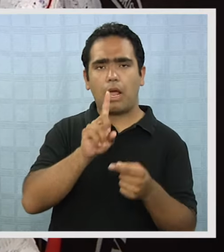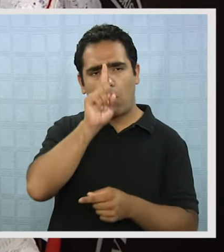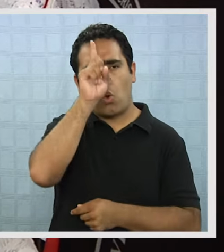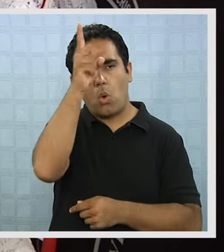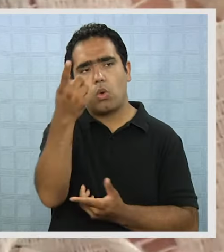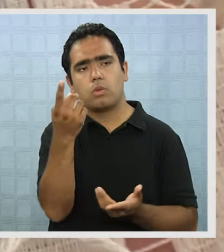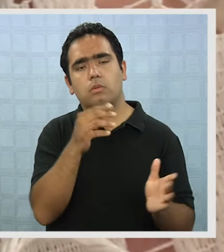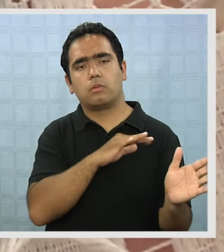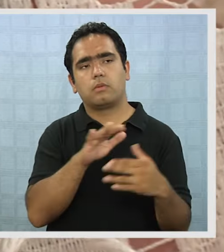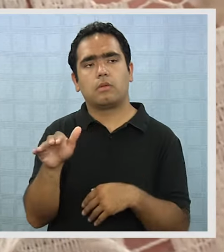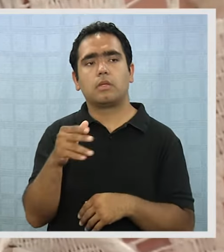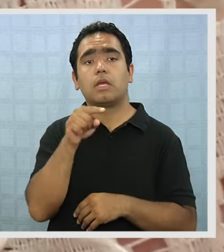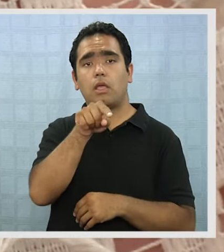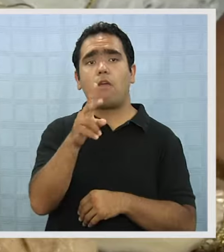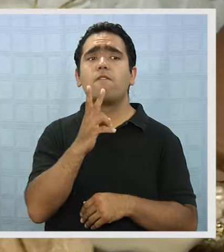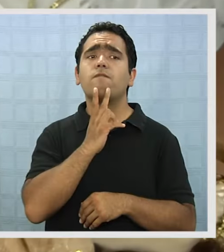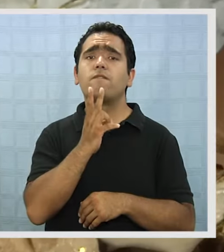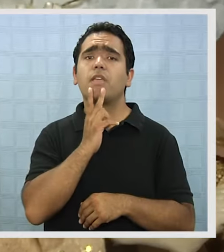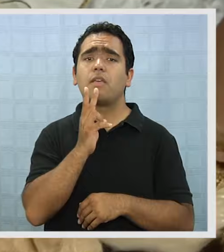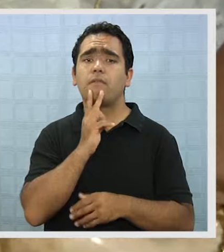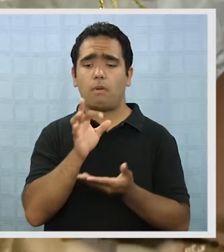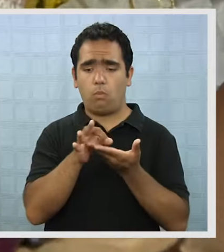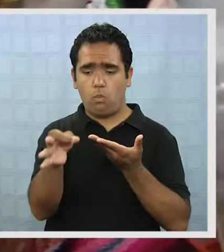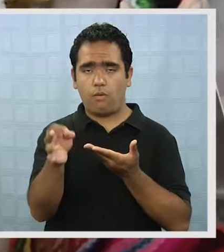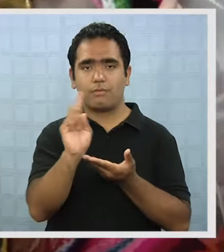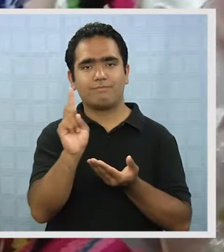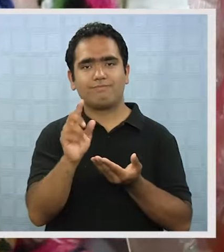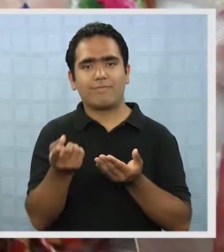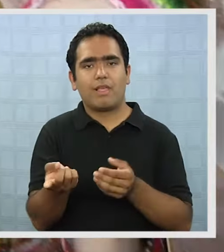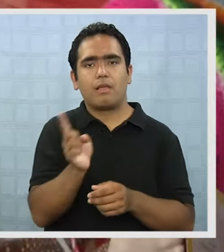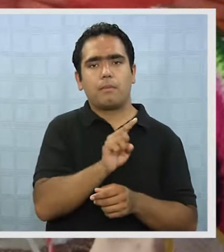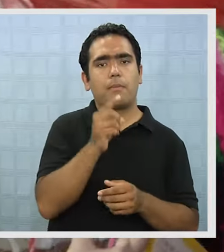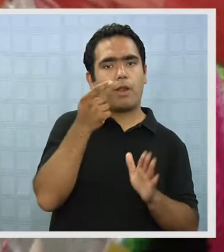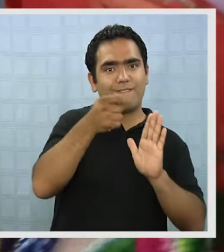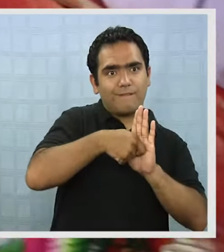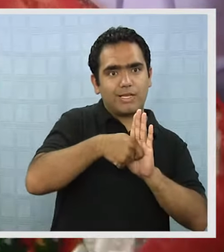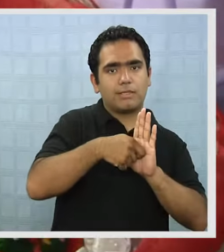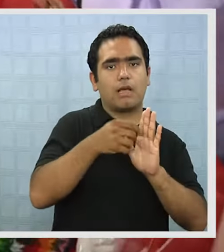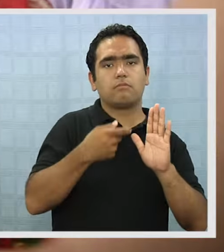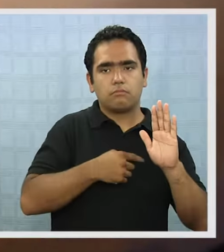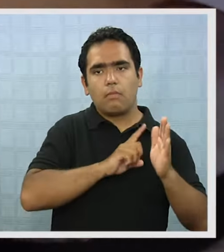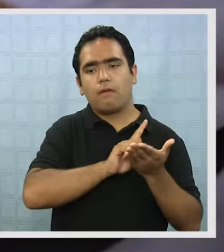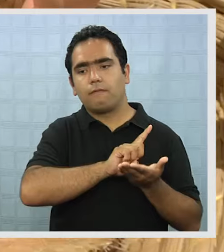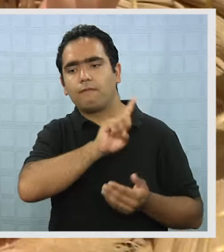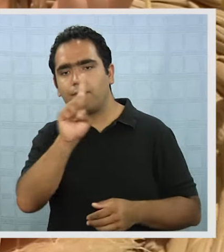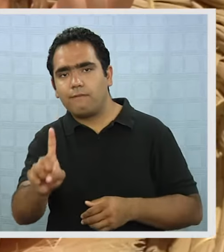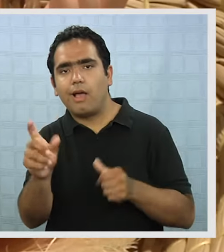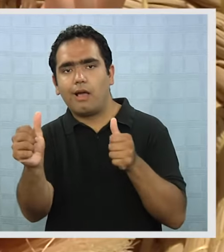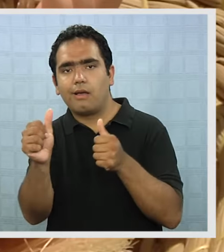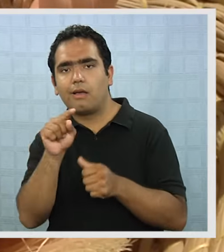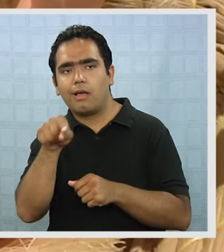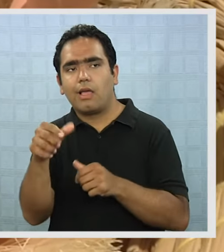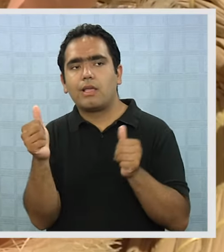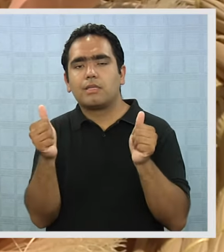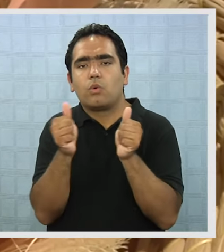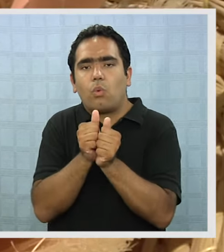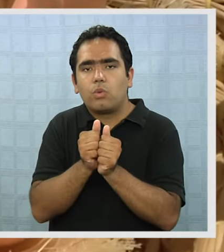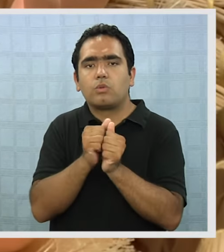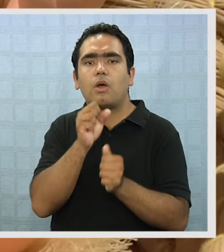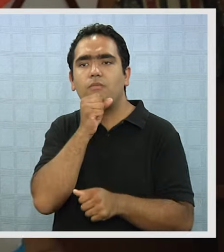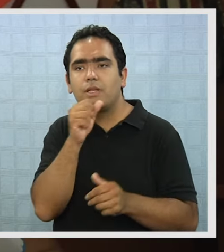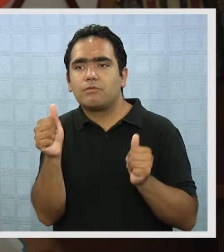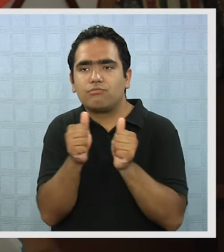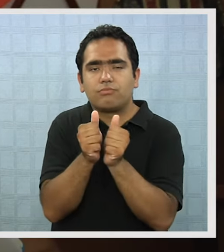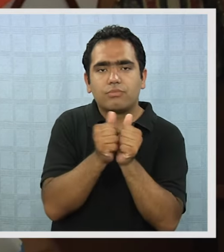tradiciones de sus abuelos. Aunque ya no viven en Chiapa, en las fechas señaladas viajan a su pueblo de origen para celebrar junto a sus mayores.